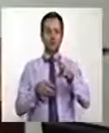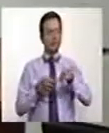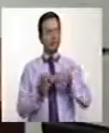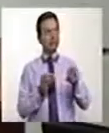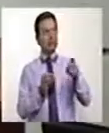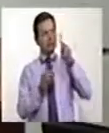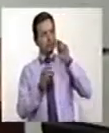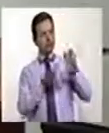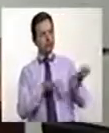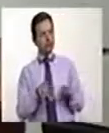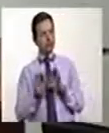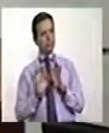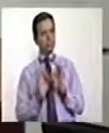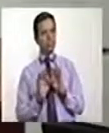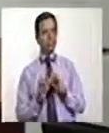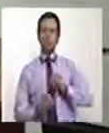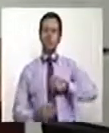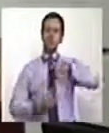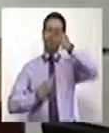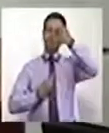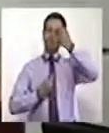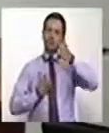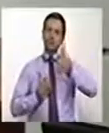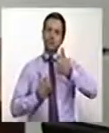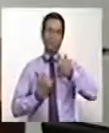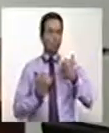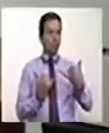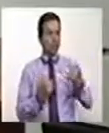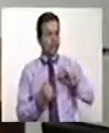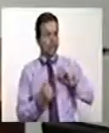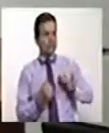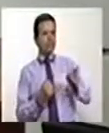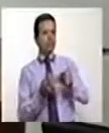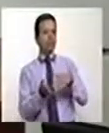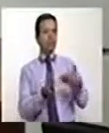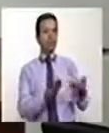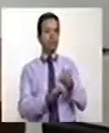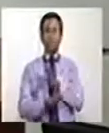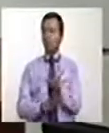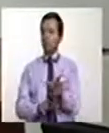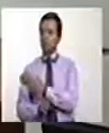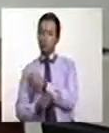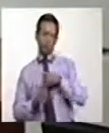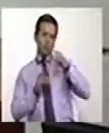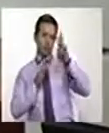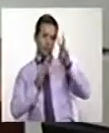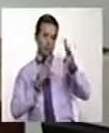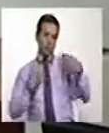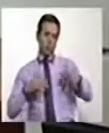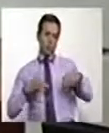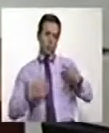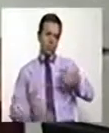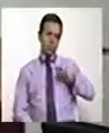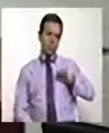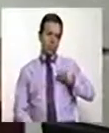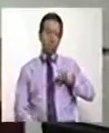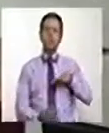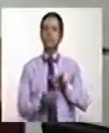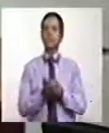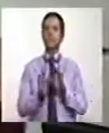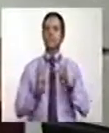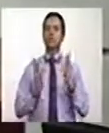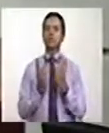que inspiró su gestión y que hoy su lamentable desaparición enluta a la sociedad colombiana, motivo por el cual el Senado de la